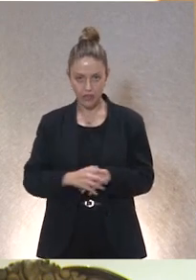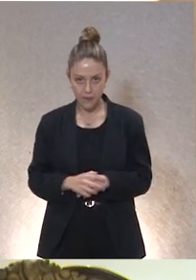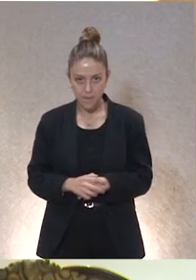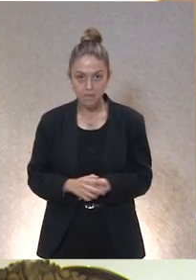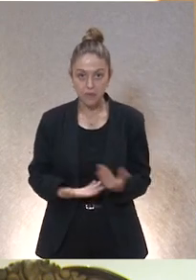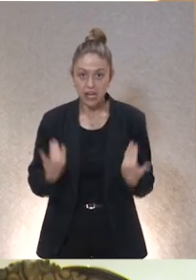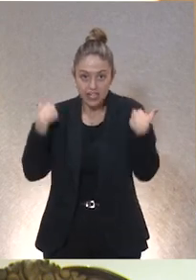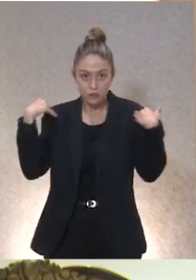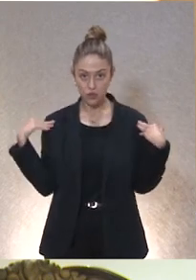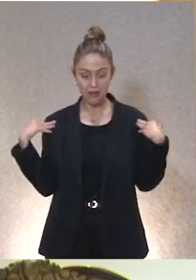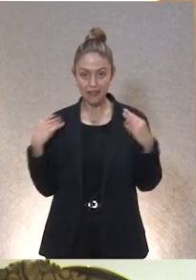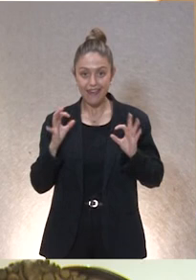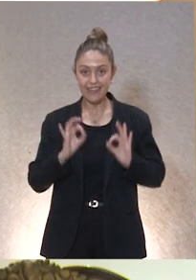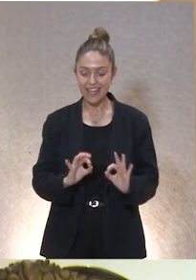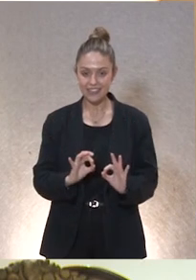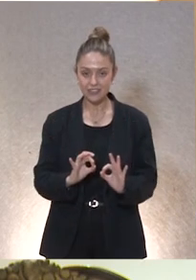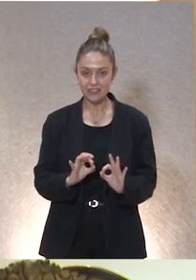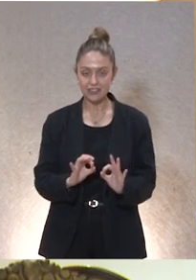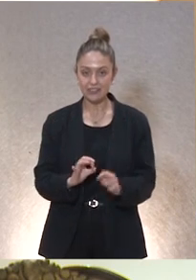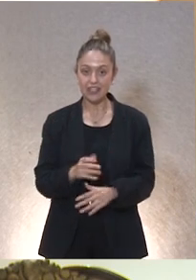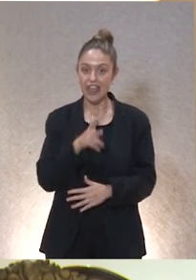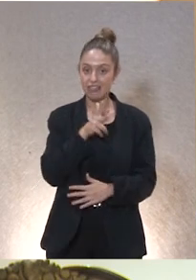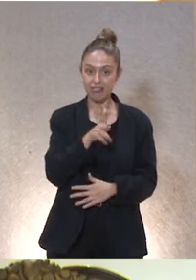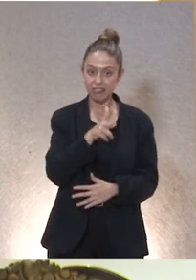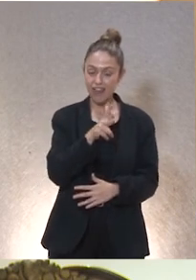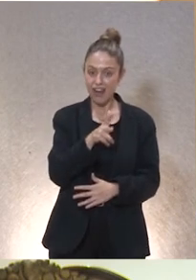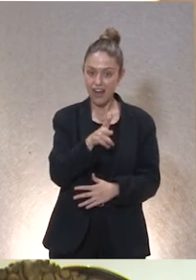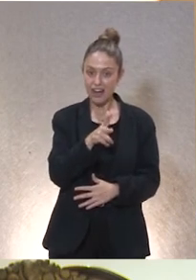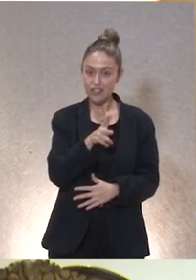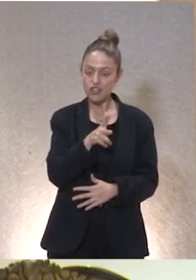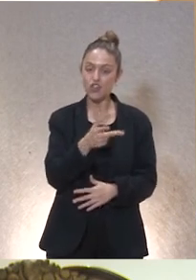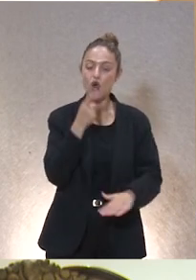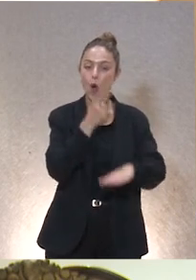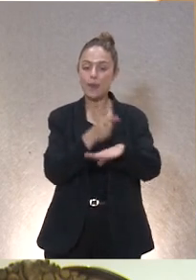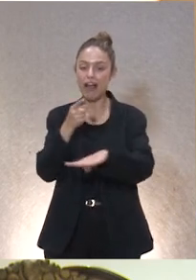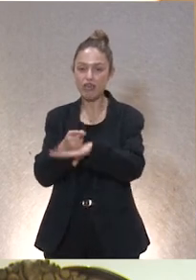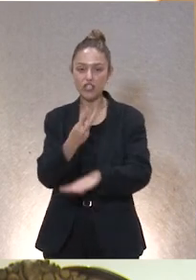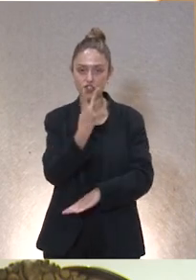responsabilidad Porque son dos derechos que incorporan al mismo tiempo dos